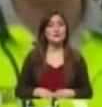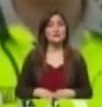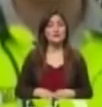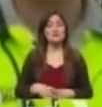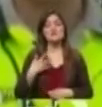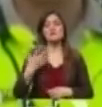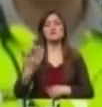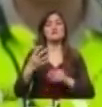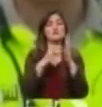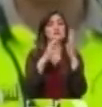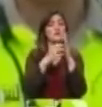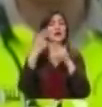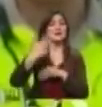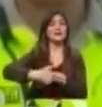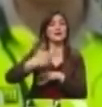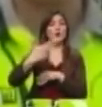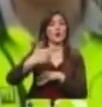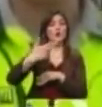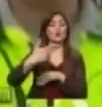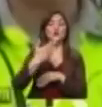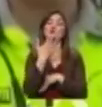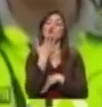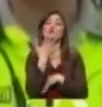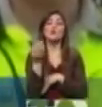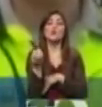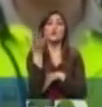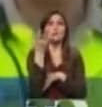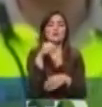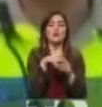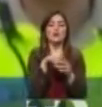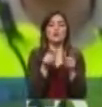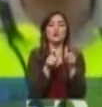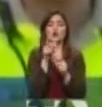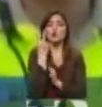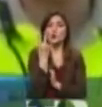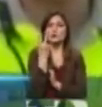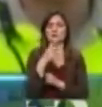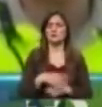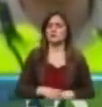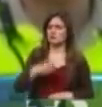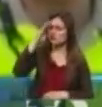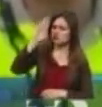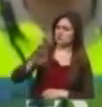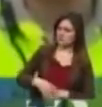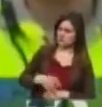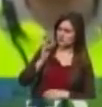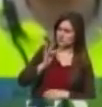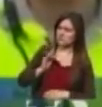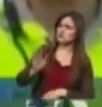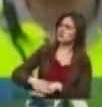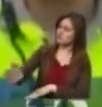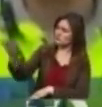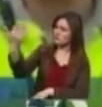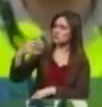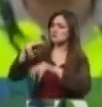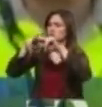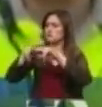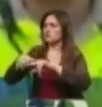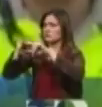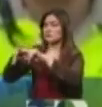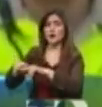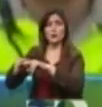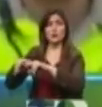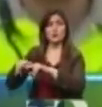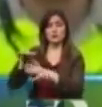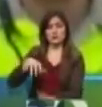Chevrolet Optra color blanco, en el que estaba con dos ocupantes al interior. Al ser registrados, pues uno de los ocupantes se encuentra en un bolso